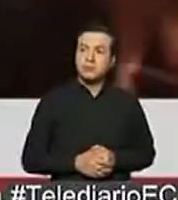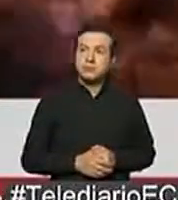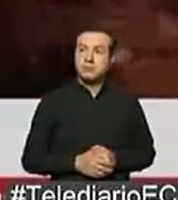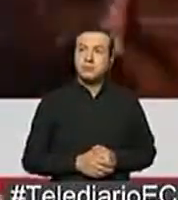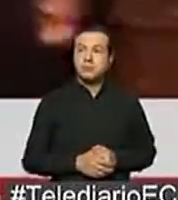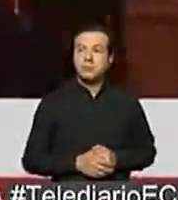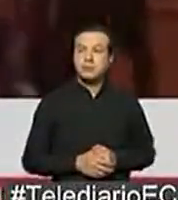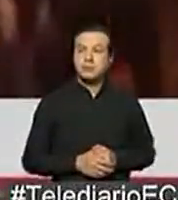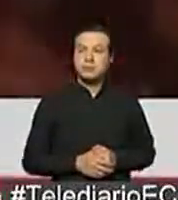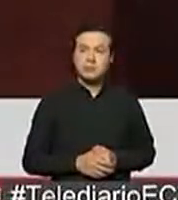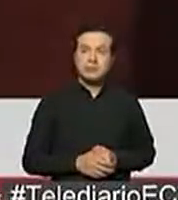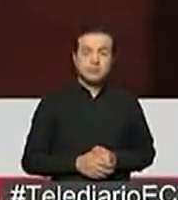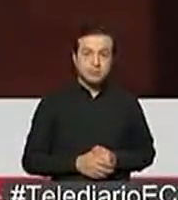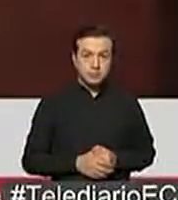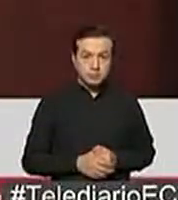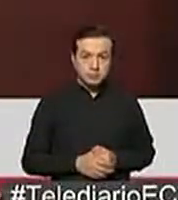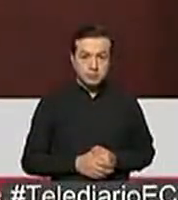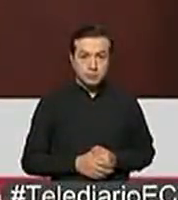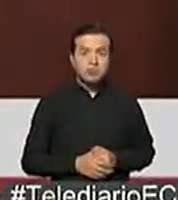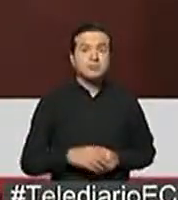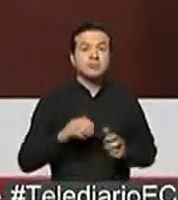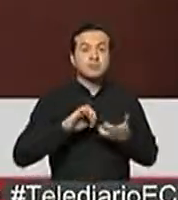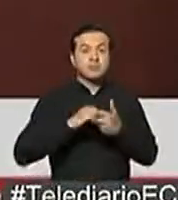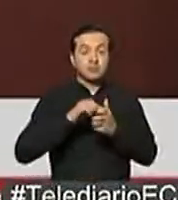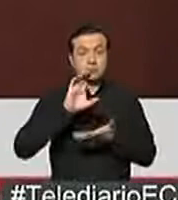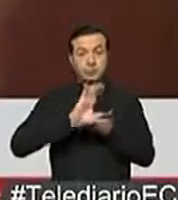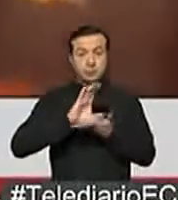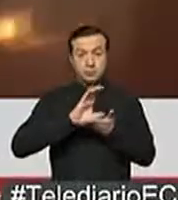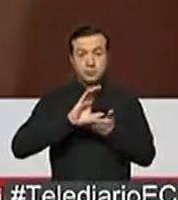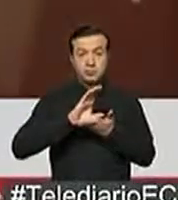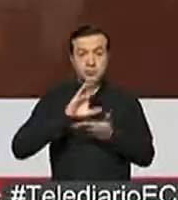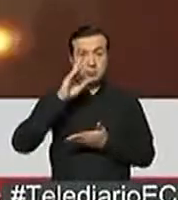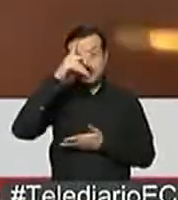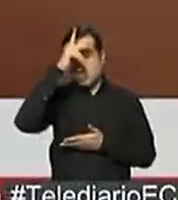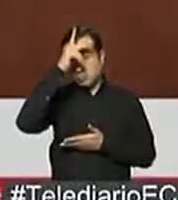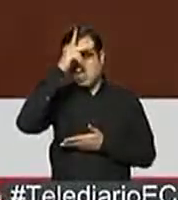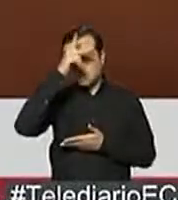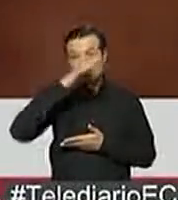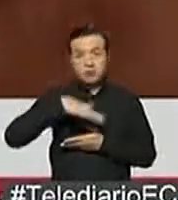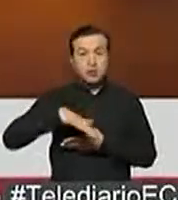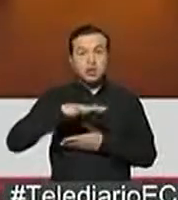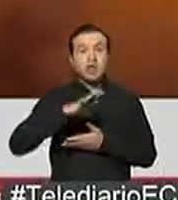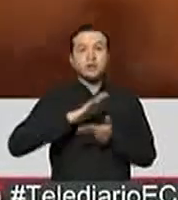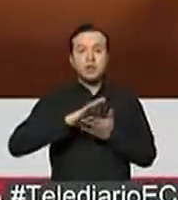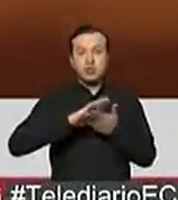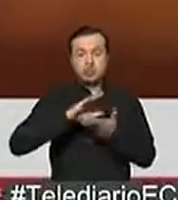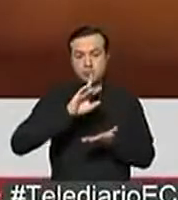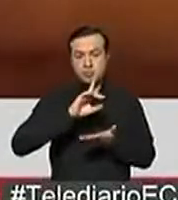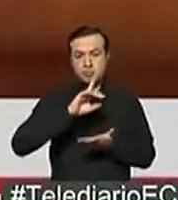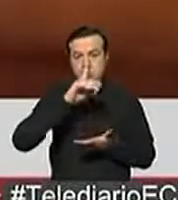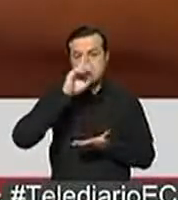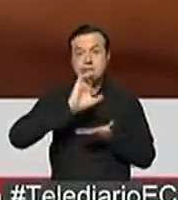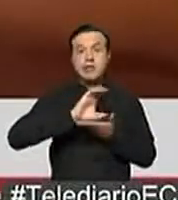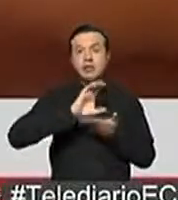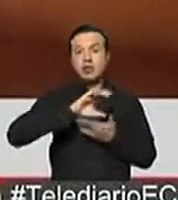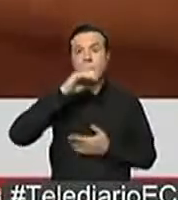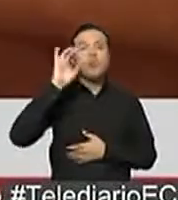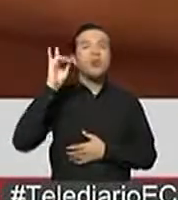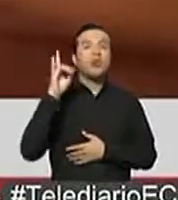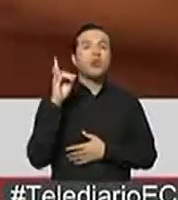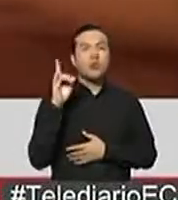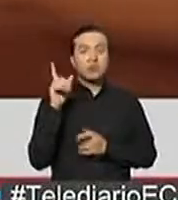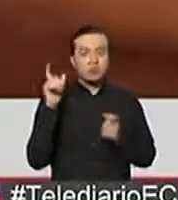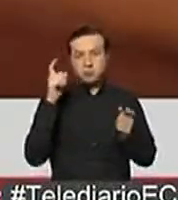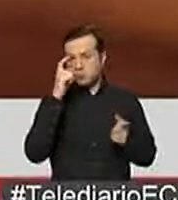El centro de La Paz registró enfrentamientos entre defensores y detractores del presidente Evo Morales con cargas policiales para dispersar